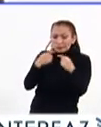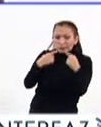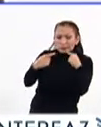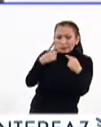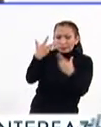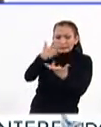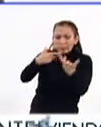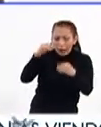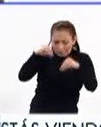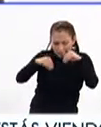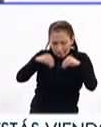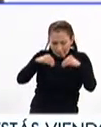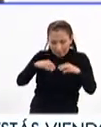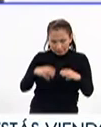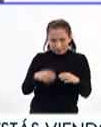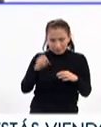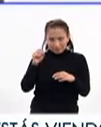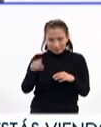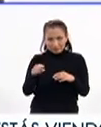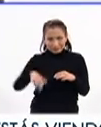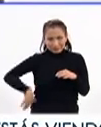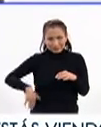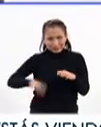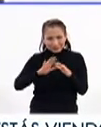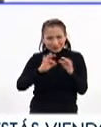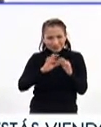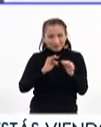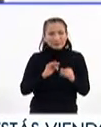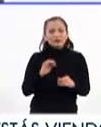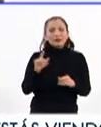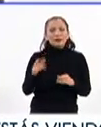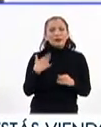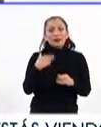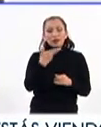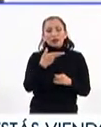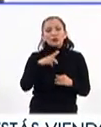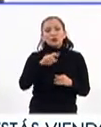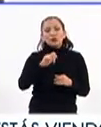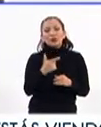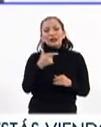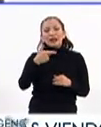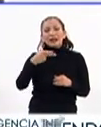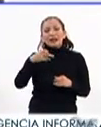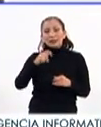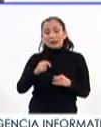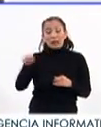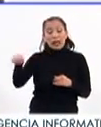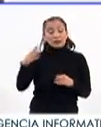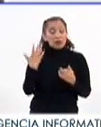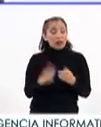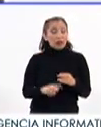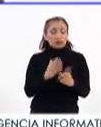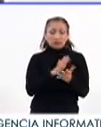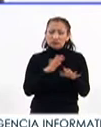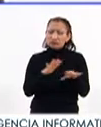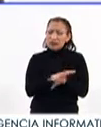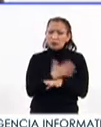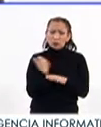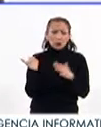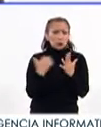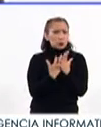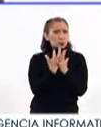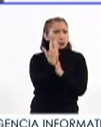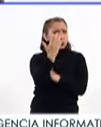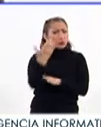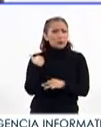aquellos desarrollos como lo que nos platica Ana de Hugh Herr, que son realmente revoluciones en